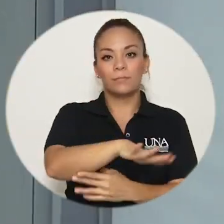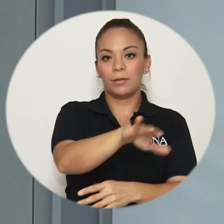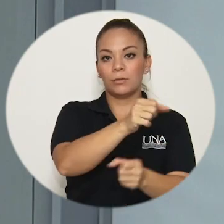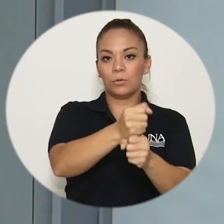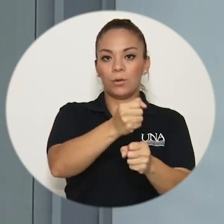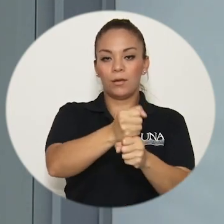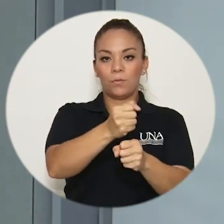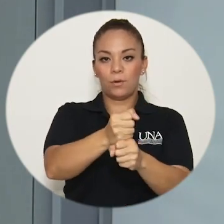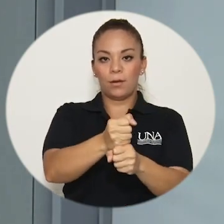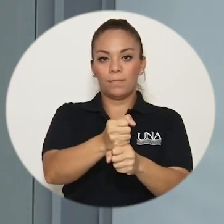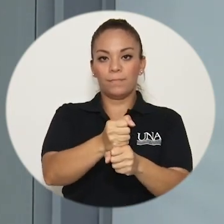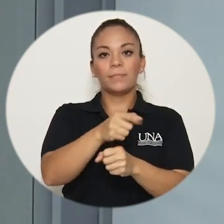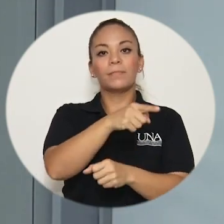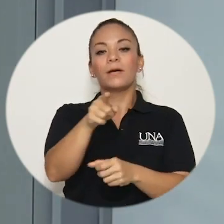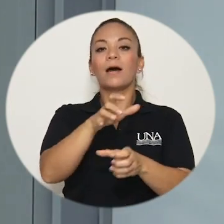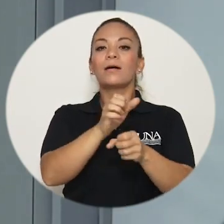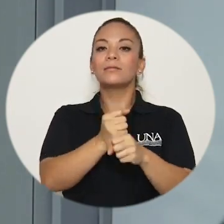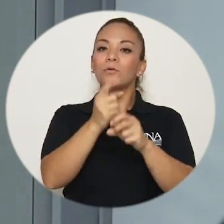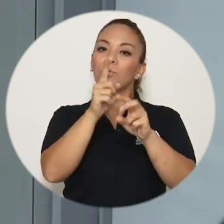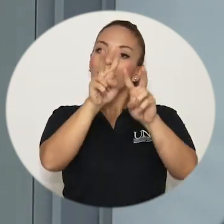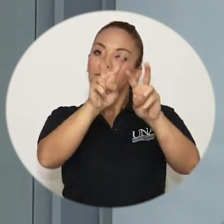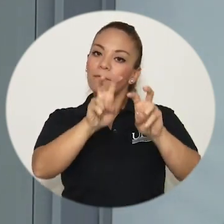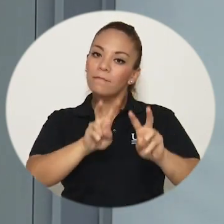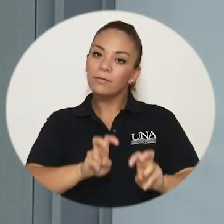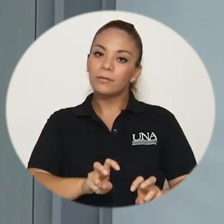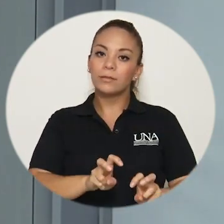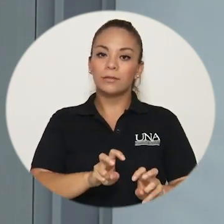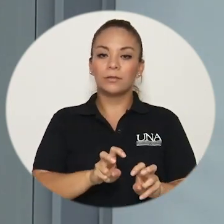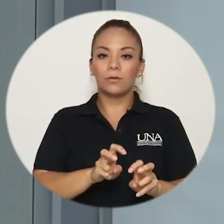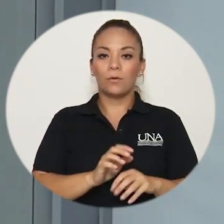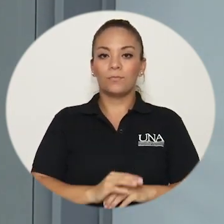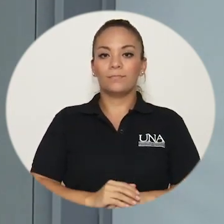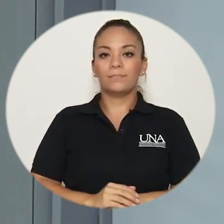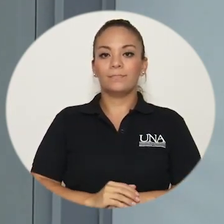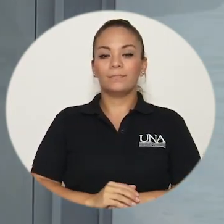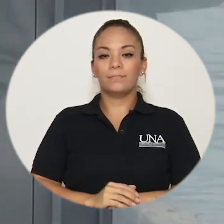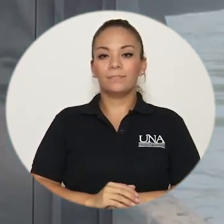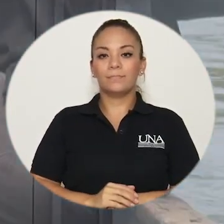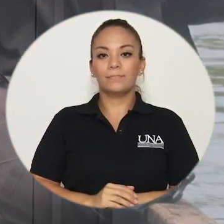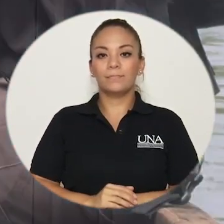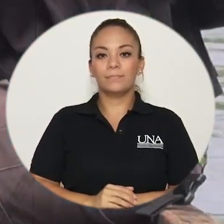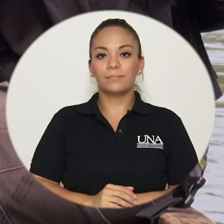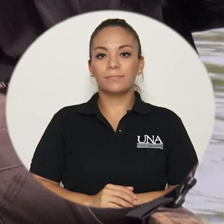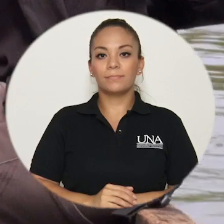su ámbito laboral, ¿verdad? Y hacer una revisión